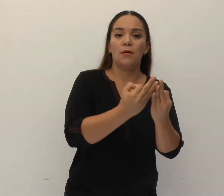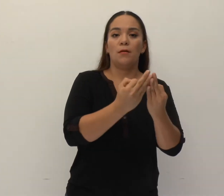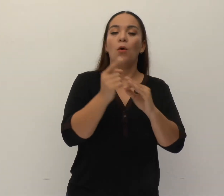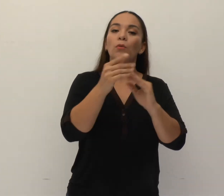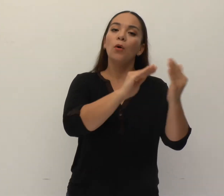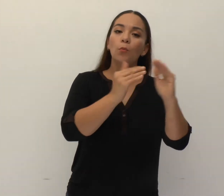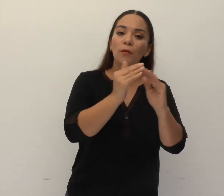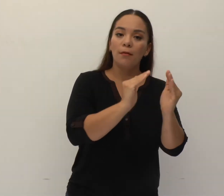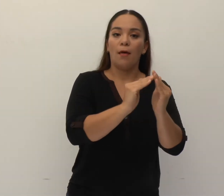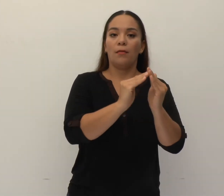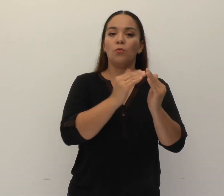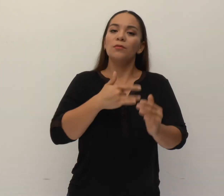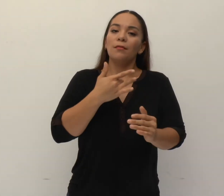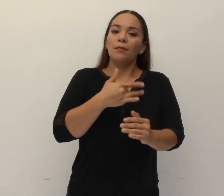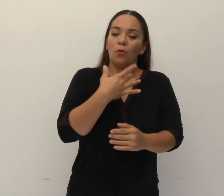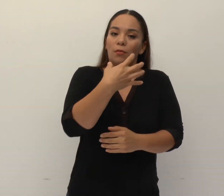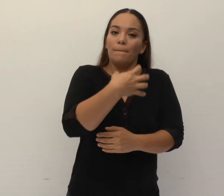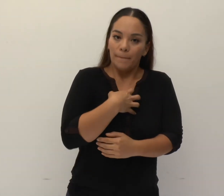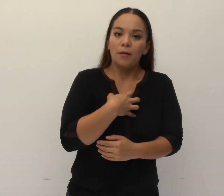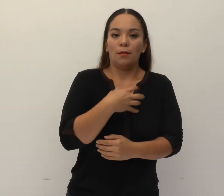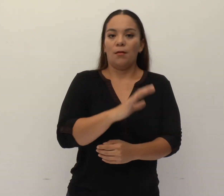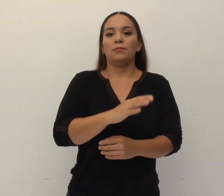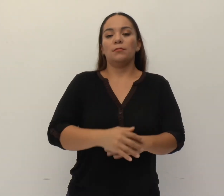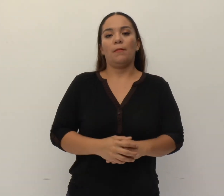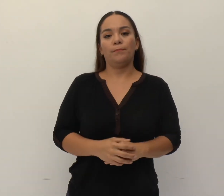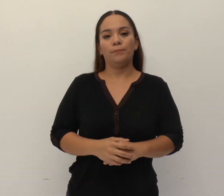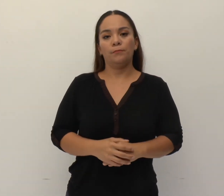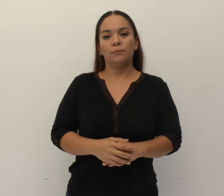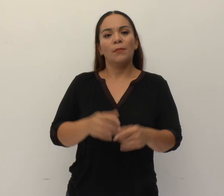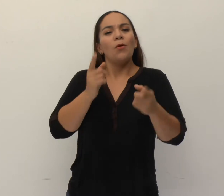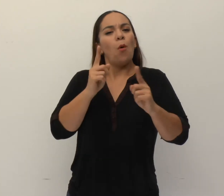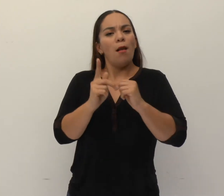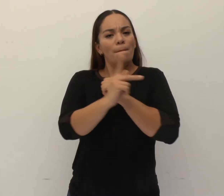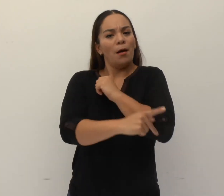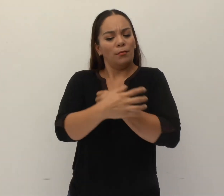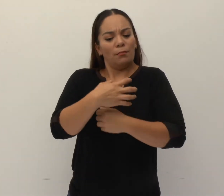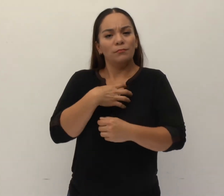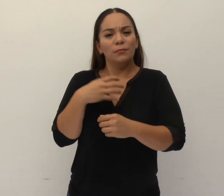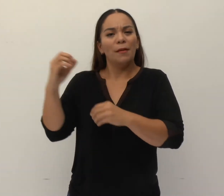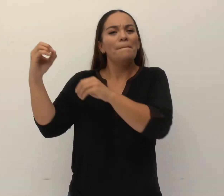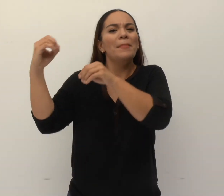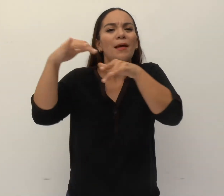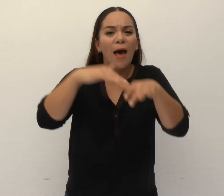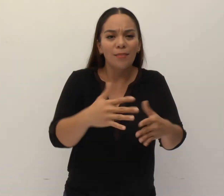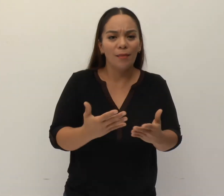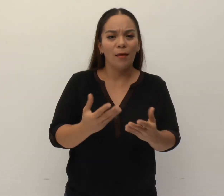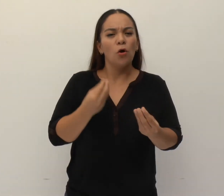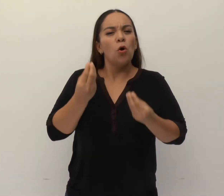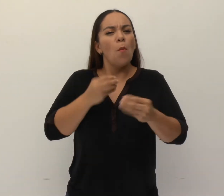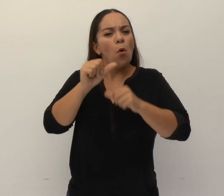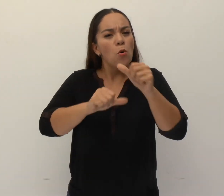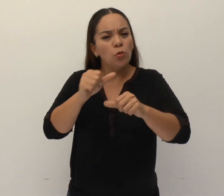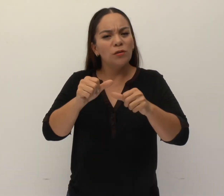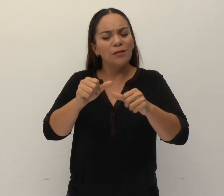familia, una comunidad, un sentido de pertenencia. ¿Cuál es la patria del migrante? ¿Cómo lucha contra